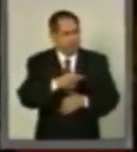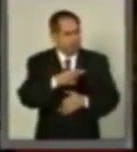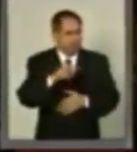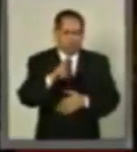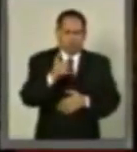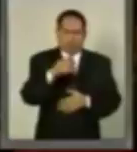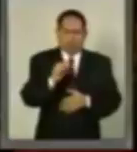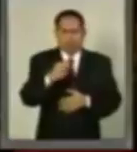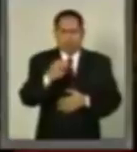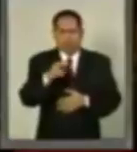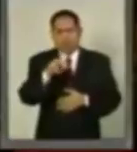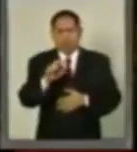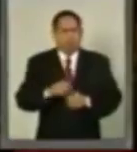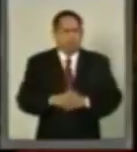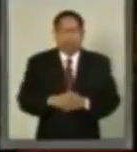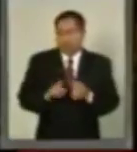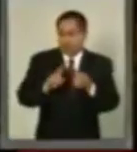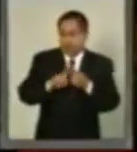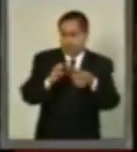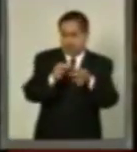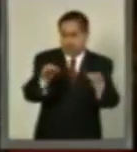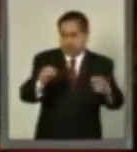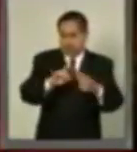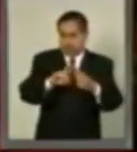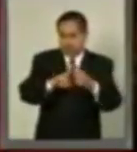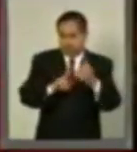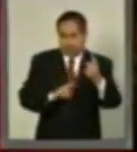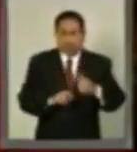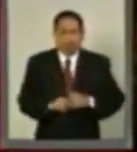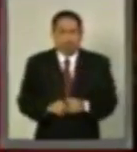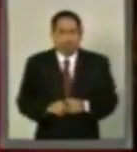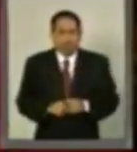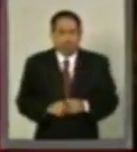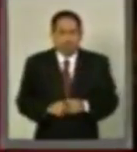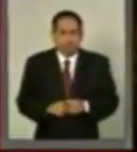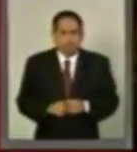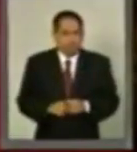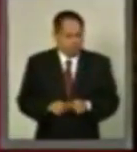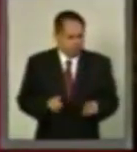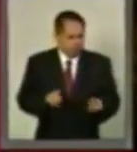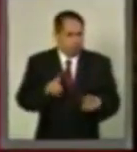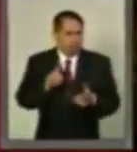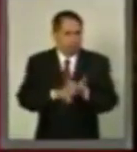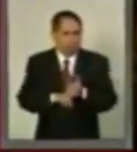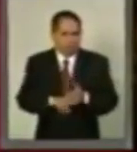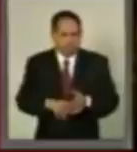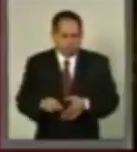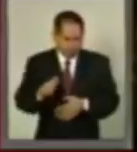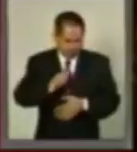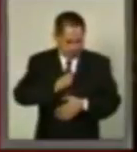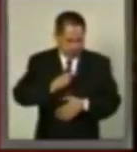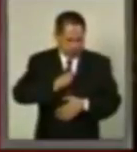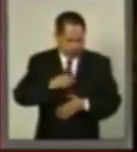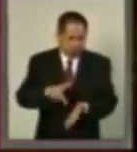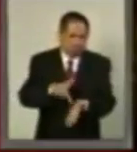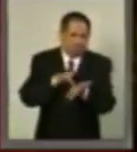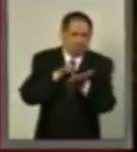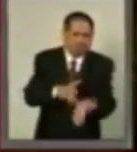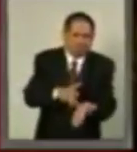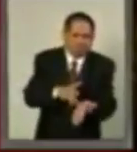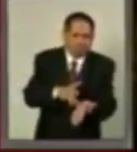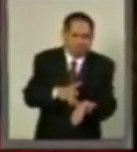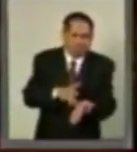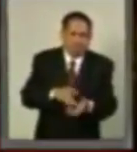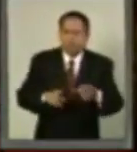Heroles. La primera es: el que resiste, apoya. Y la